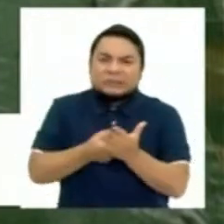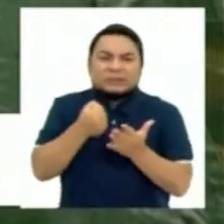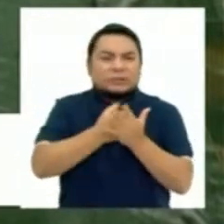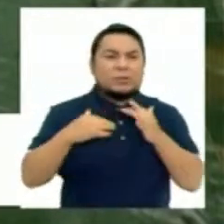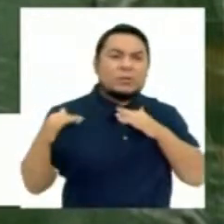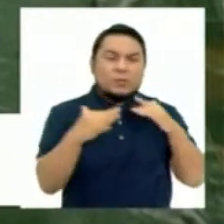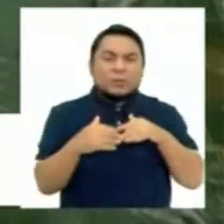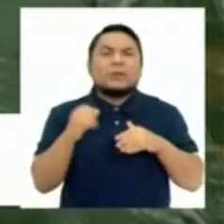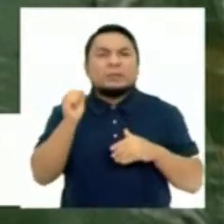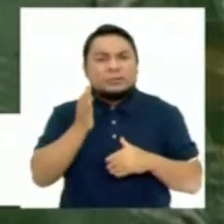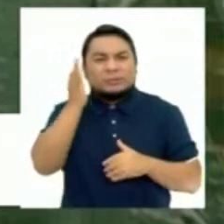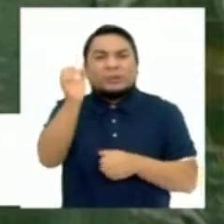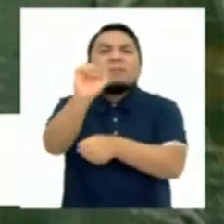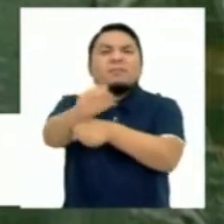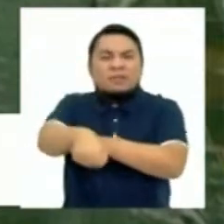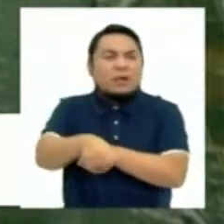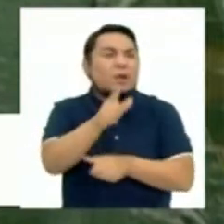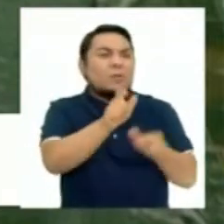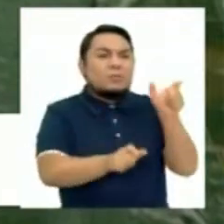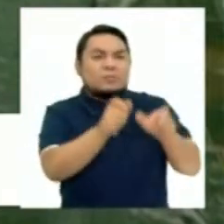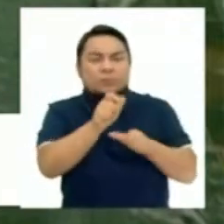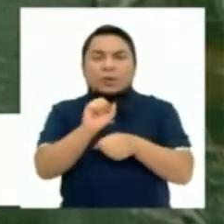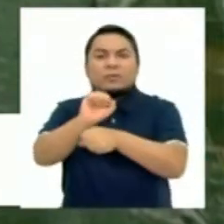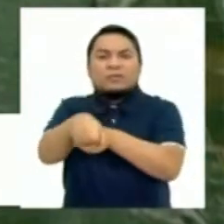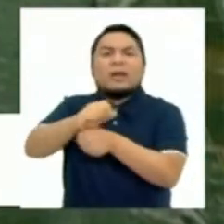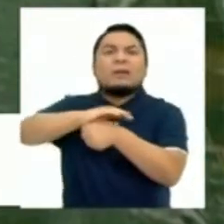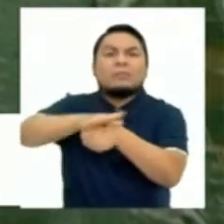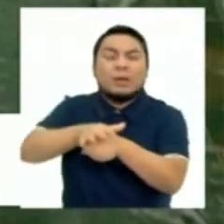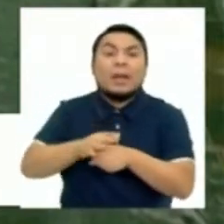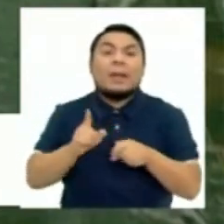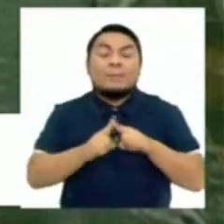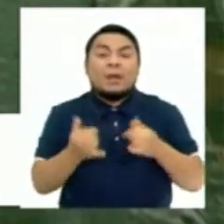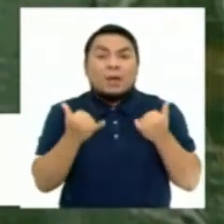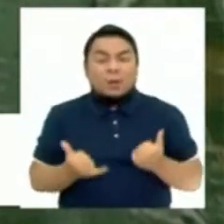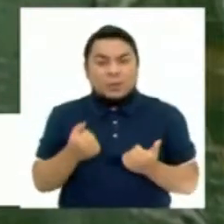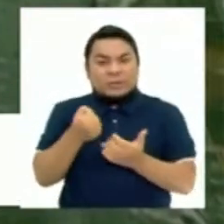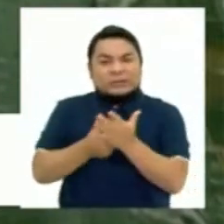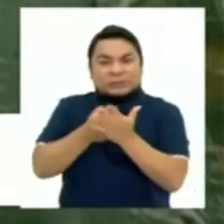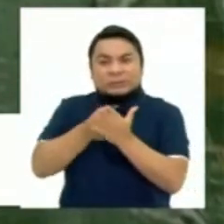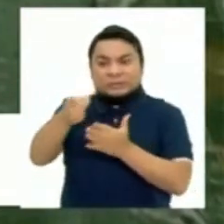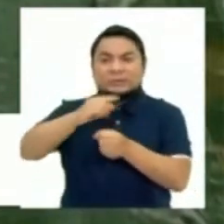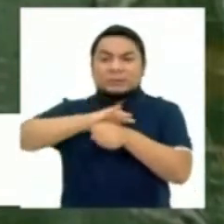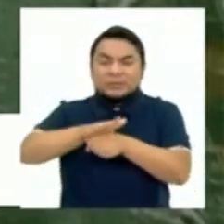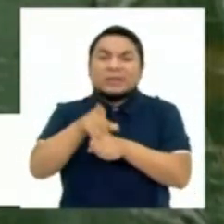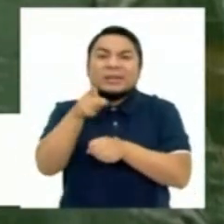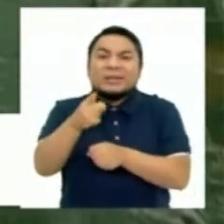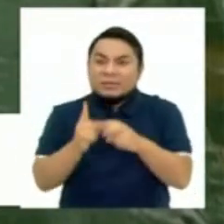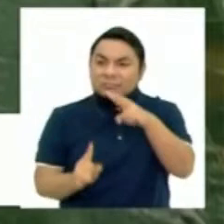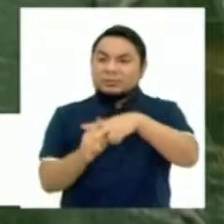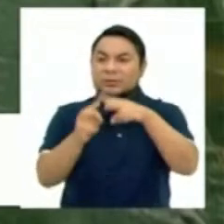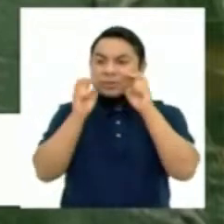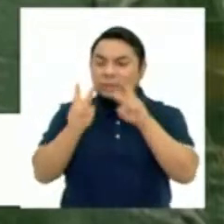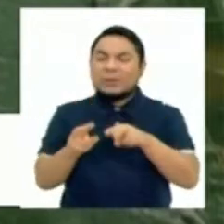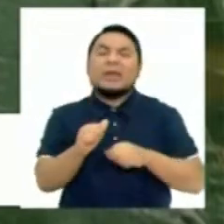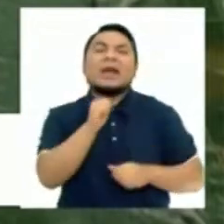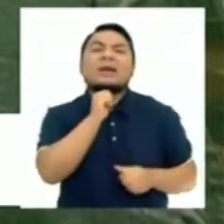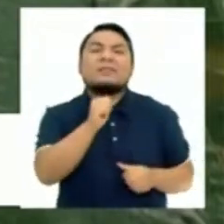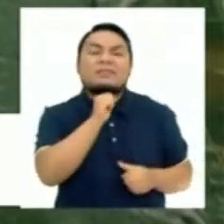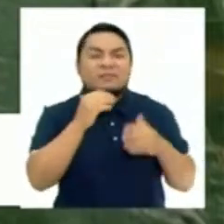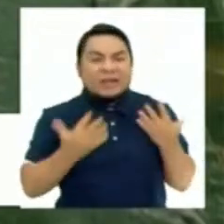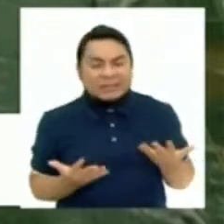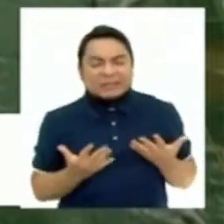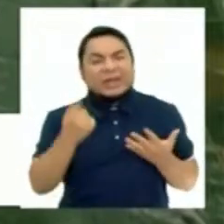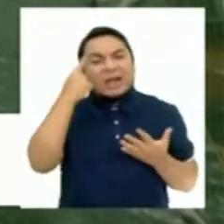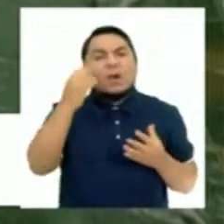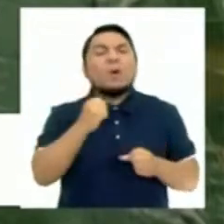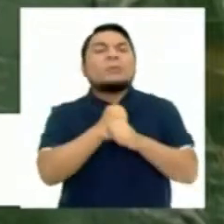será ganada por la humanidad. Pero el combate a la pandemia nos ha demostrado la incapacidad del sistema